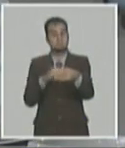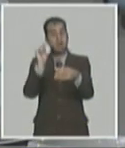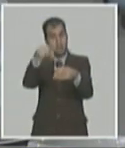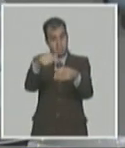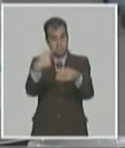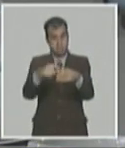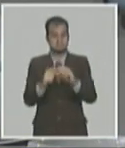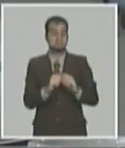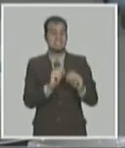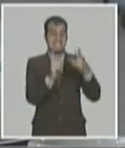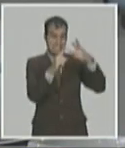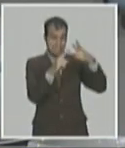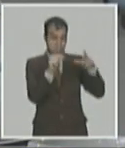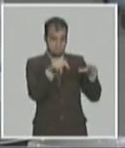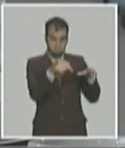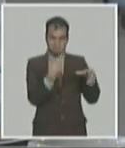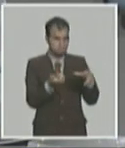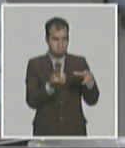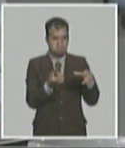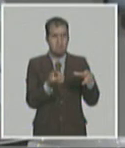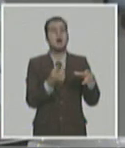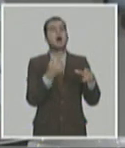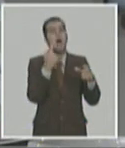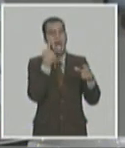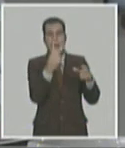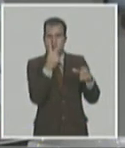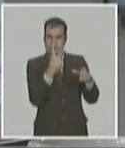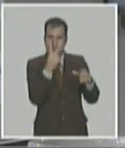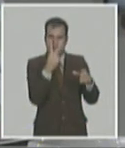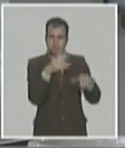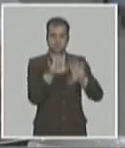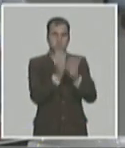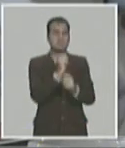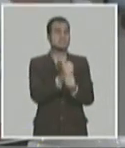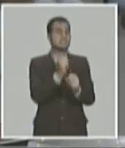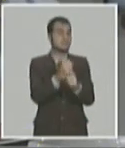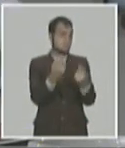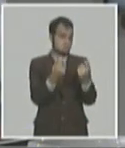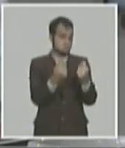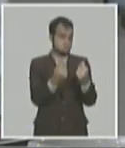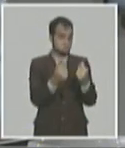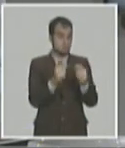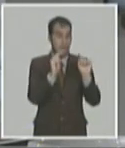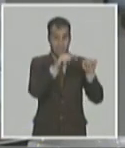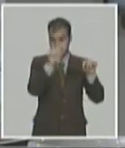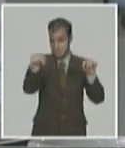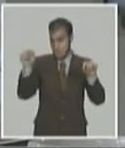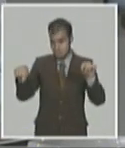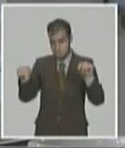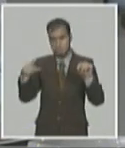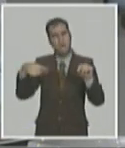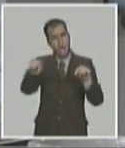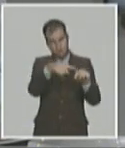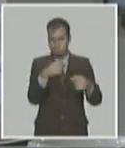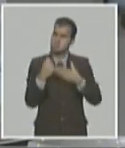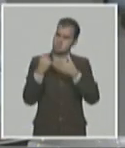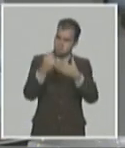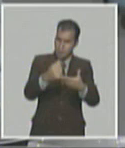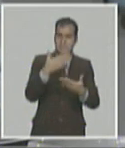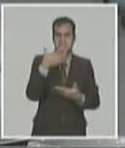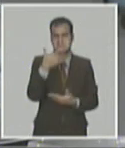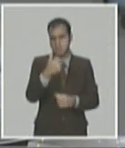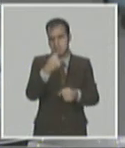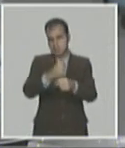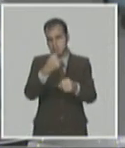una comisión para atender todo lo relacionado a la actividad económica. Yo creo que esas 3 comisiones también ayudarán en la labor